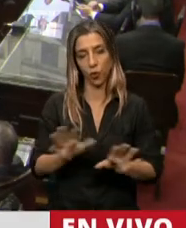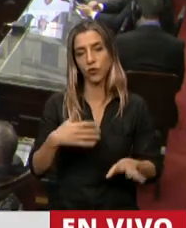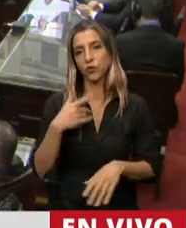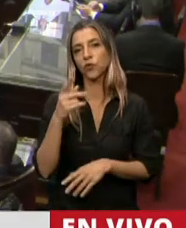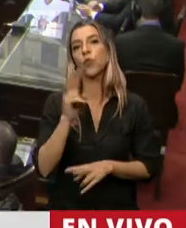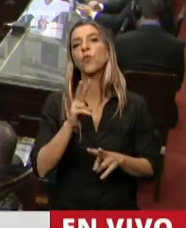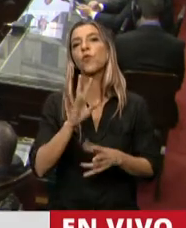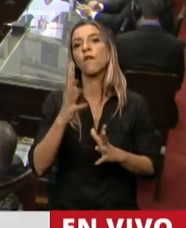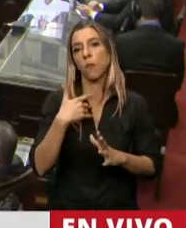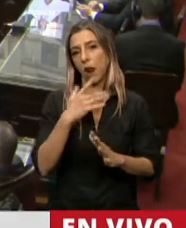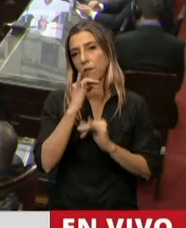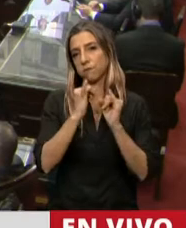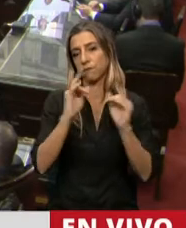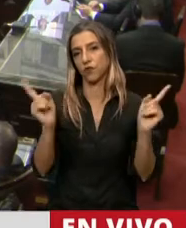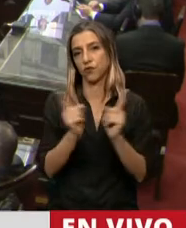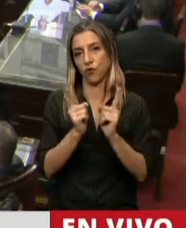no repetir.